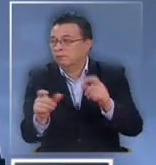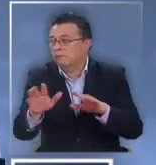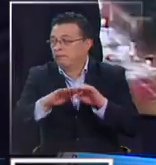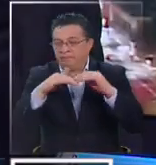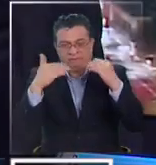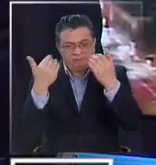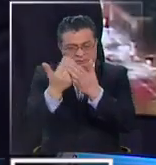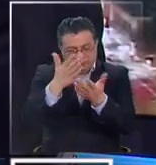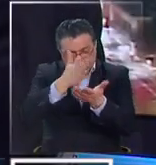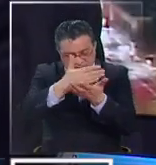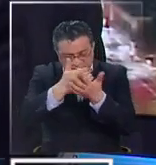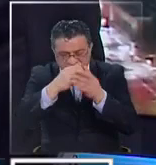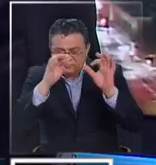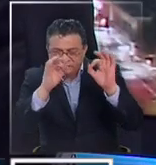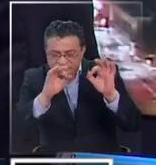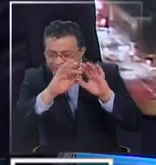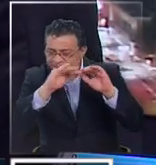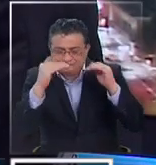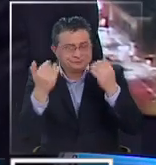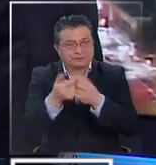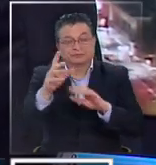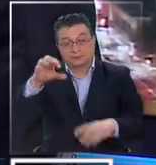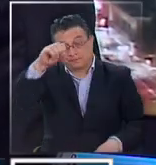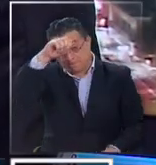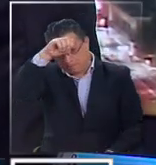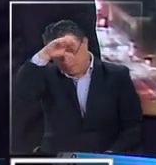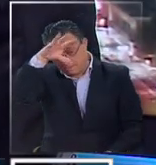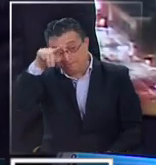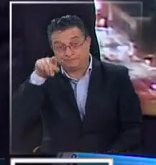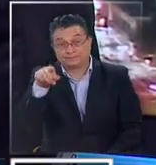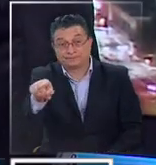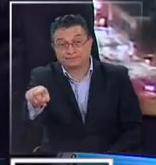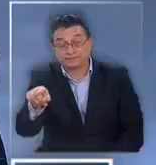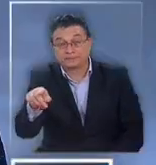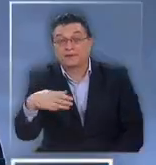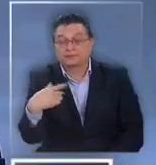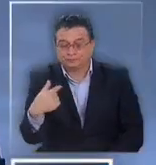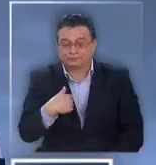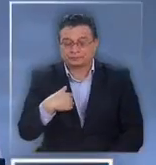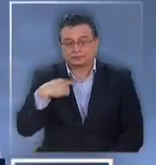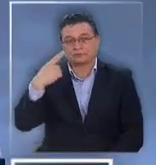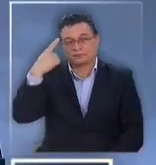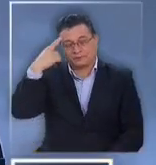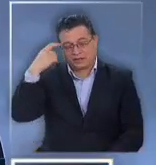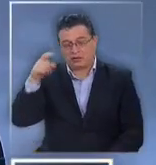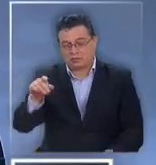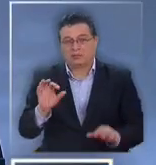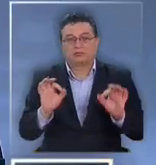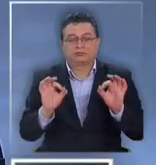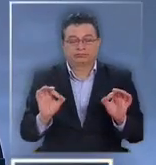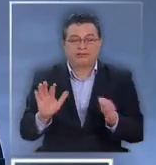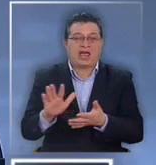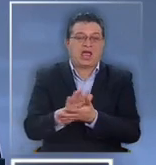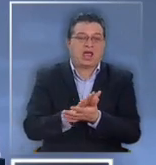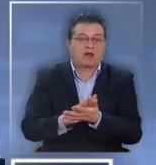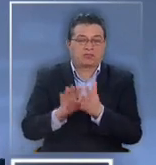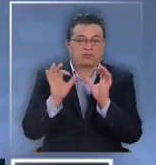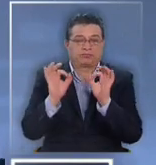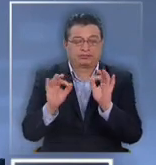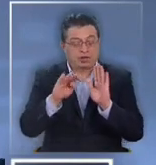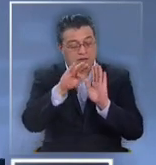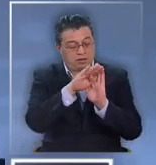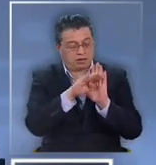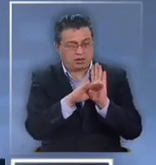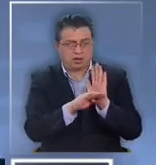han tomado todas las medidas sanitarias la minería yo creo que ha sido ejemplar en establecer los protocolos